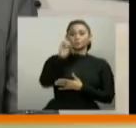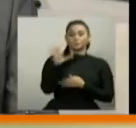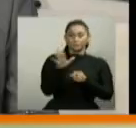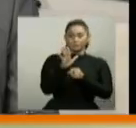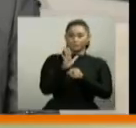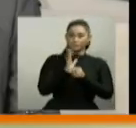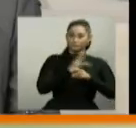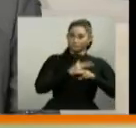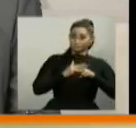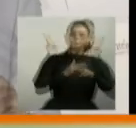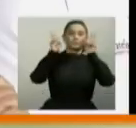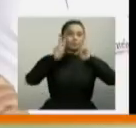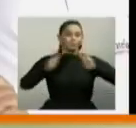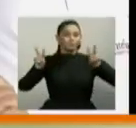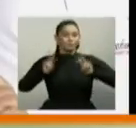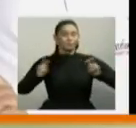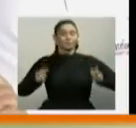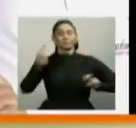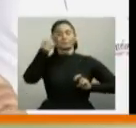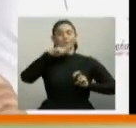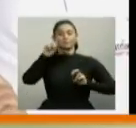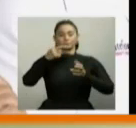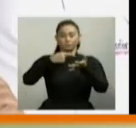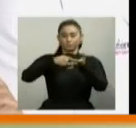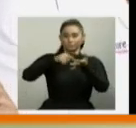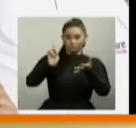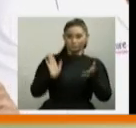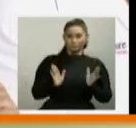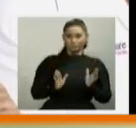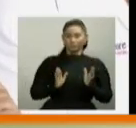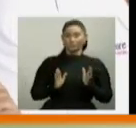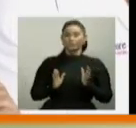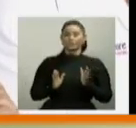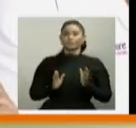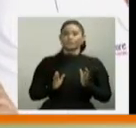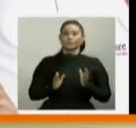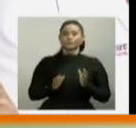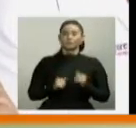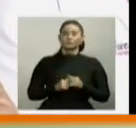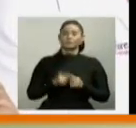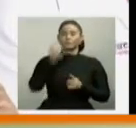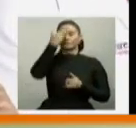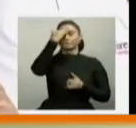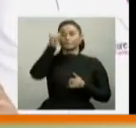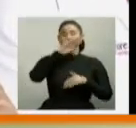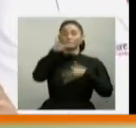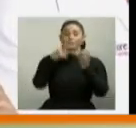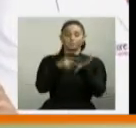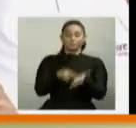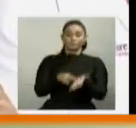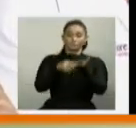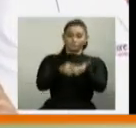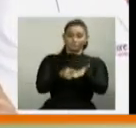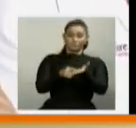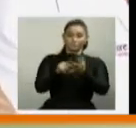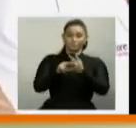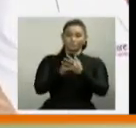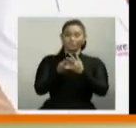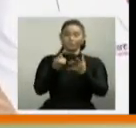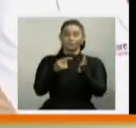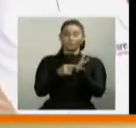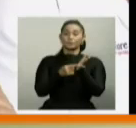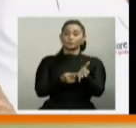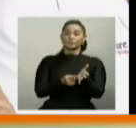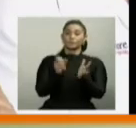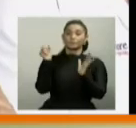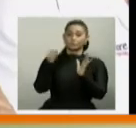estudio en Inglaterra, ciertamente hay un estudio de la Universidad de Oxford, pero es un estudio que solamente recoge a